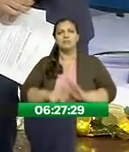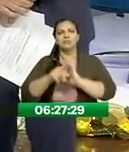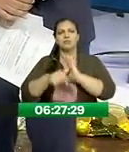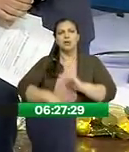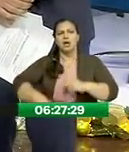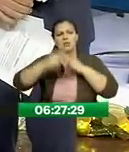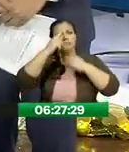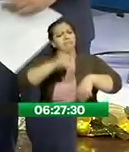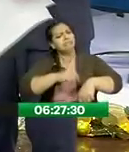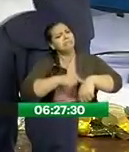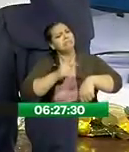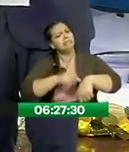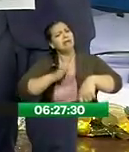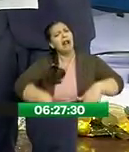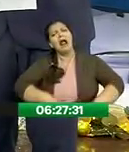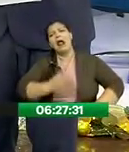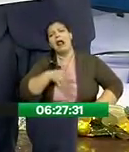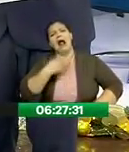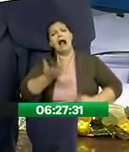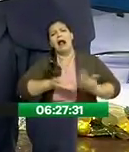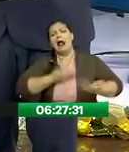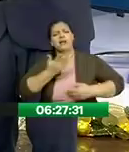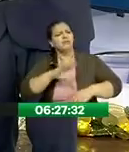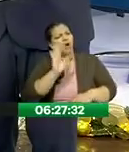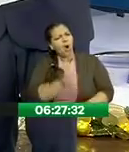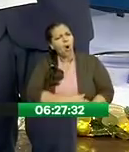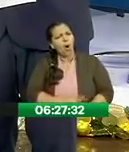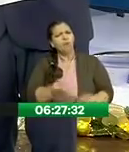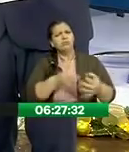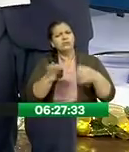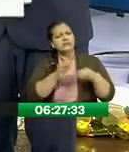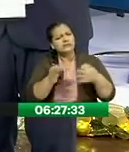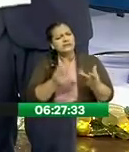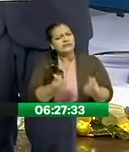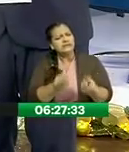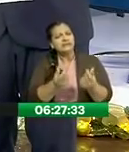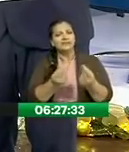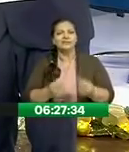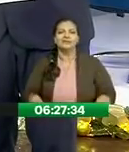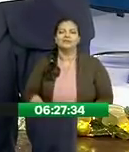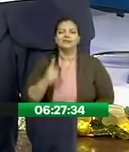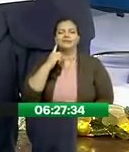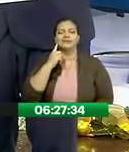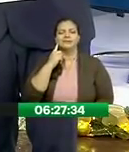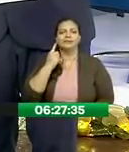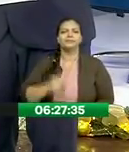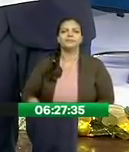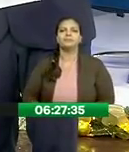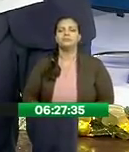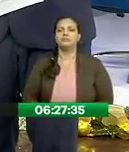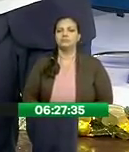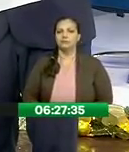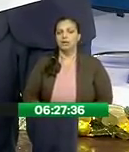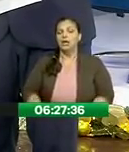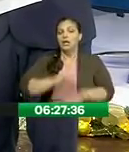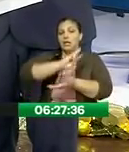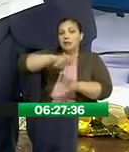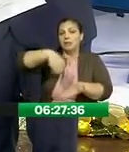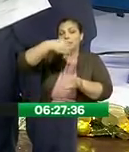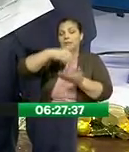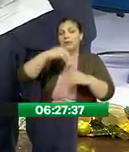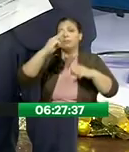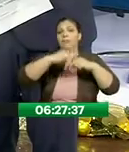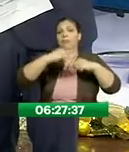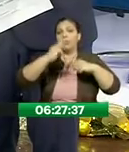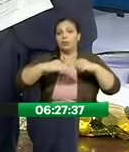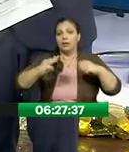Estamos atrasados. Bueno, seguimos con los asesinatos. El asesinato de los dos hombres en el sitio La Sequita de Montecristi, provincia de Manabí,